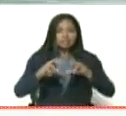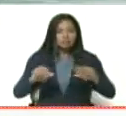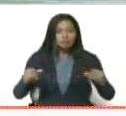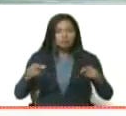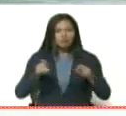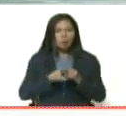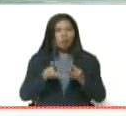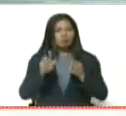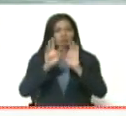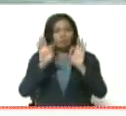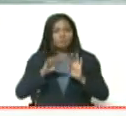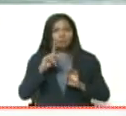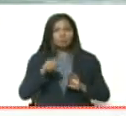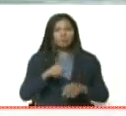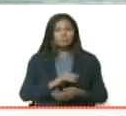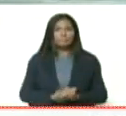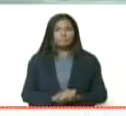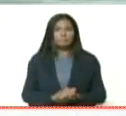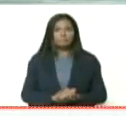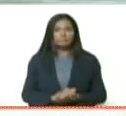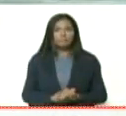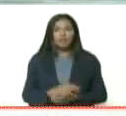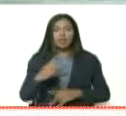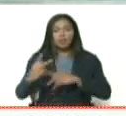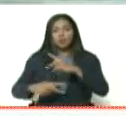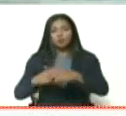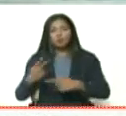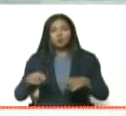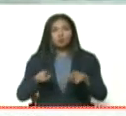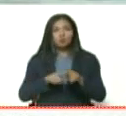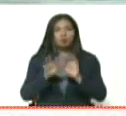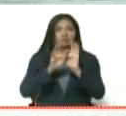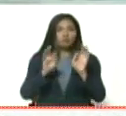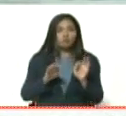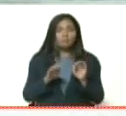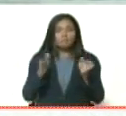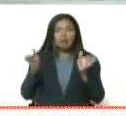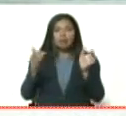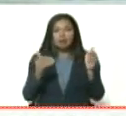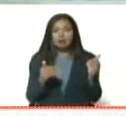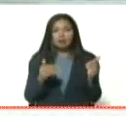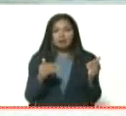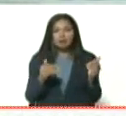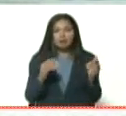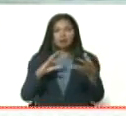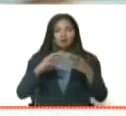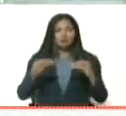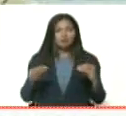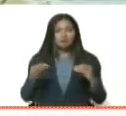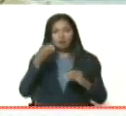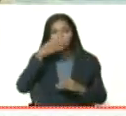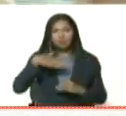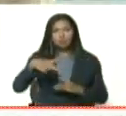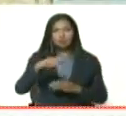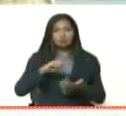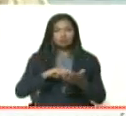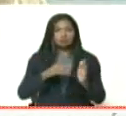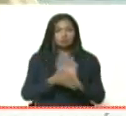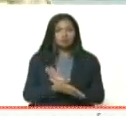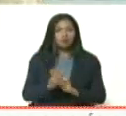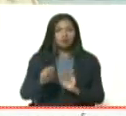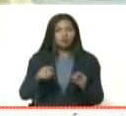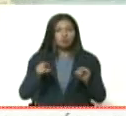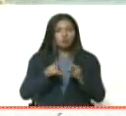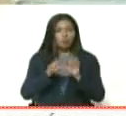territorialización de la producción de las cajas y convoclat para el pueblo. ¿Qué significa este punto